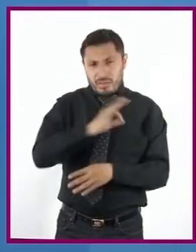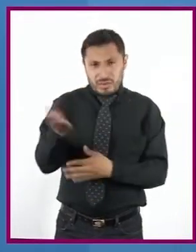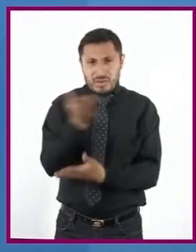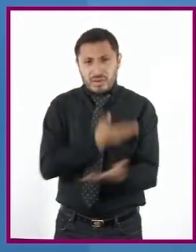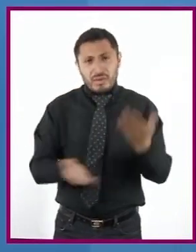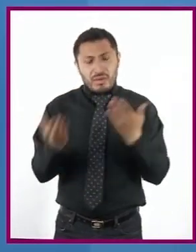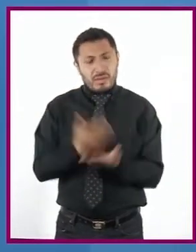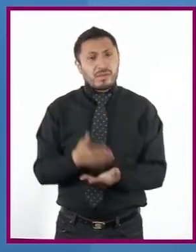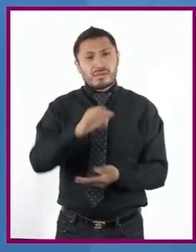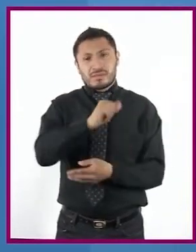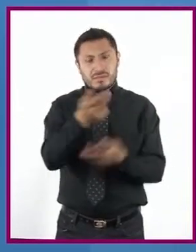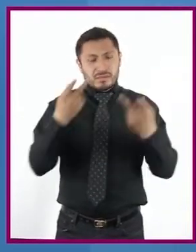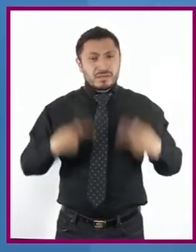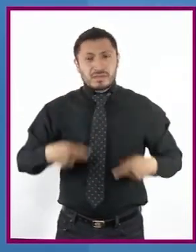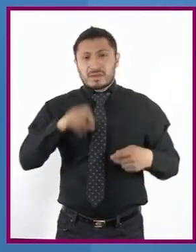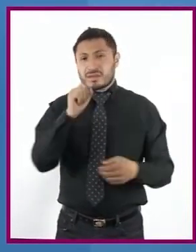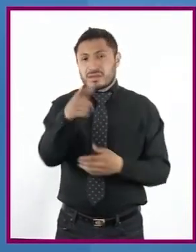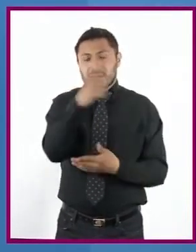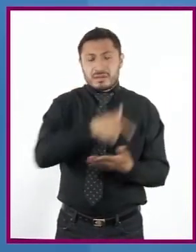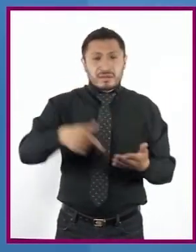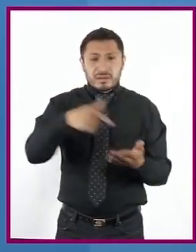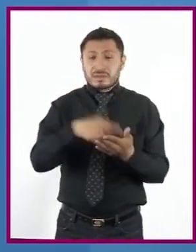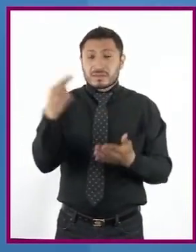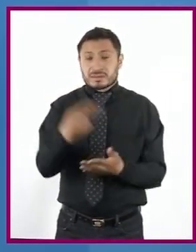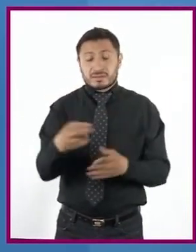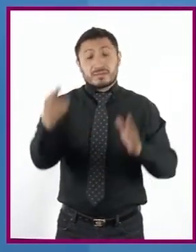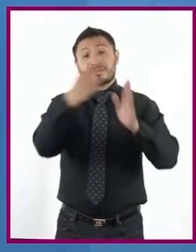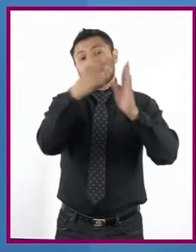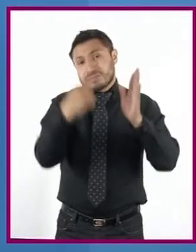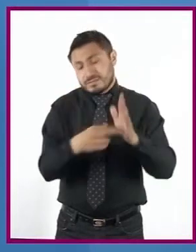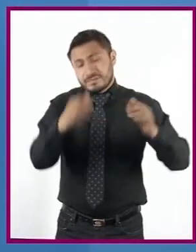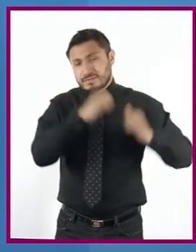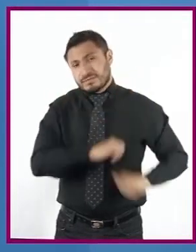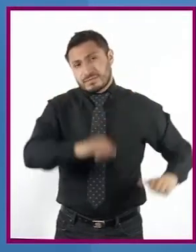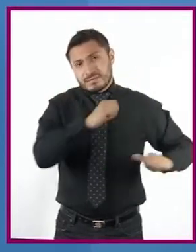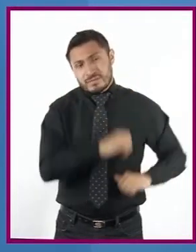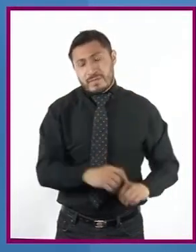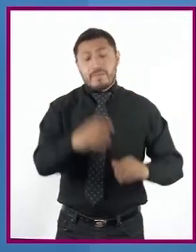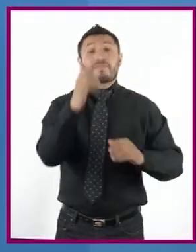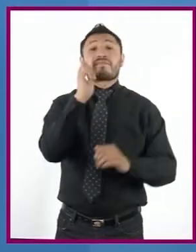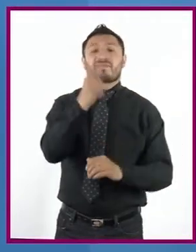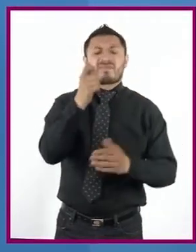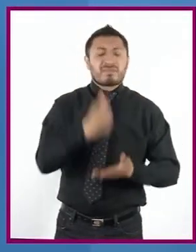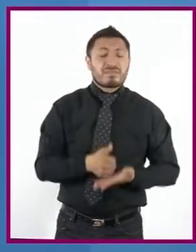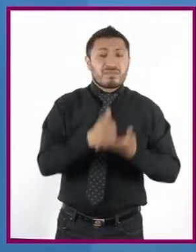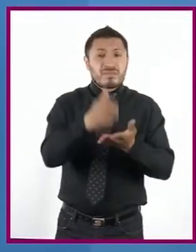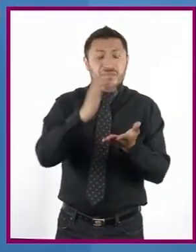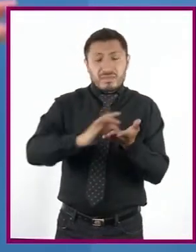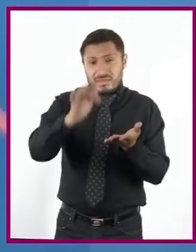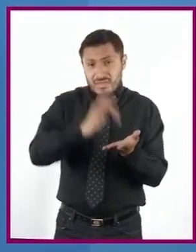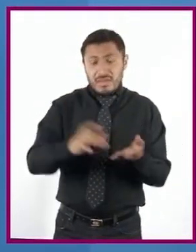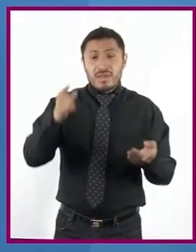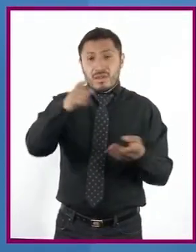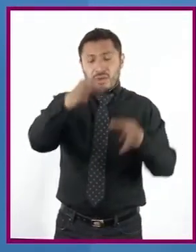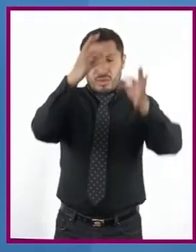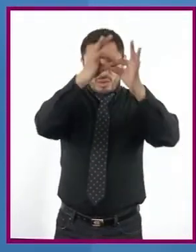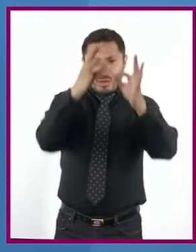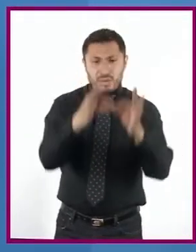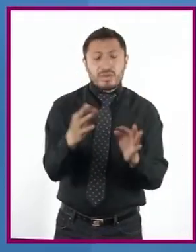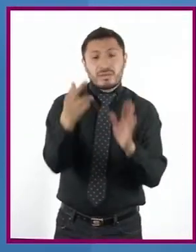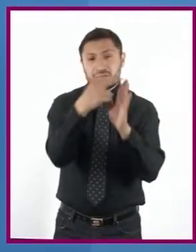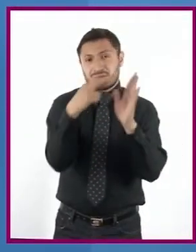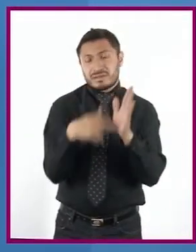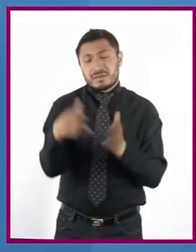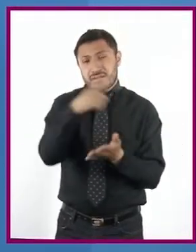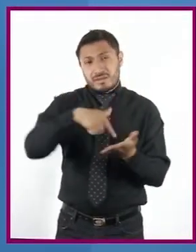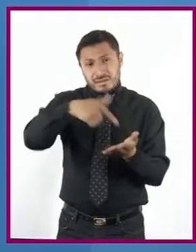otras personas en un mismo lugar, se necesitan reglas y autoridades que nos apoyen a hacer cumplir las reglas de ese